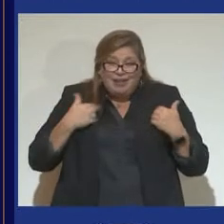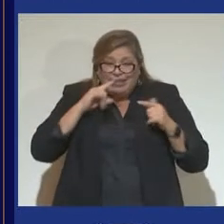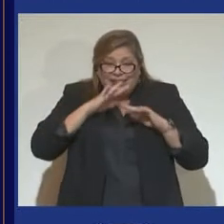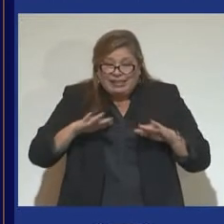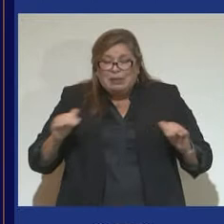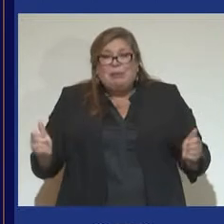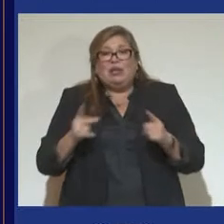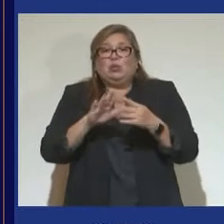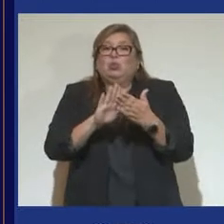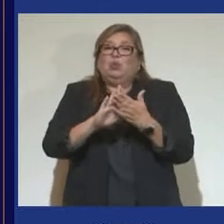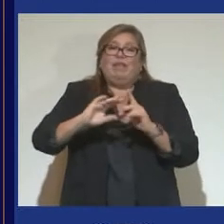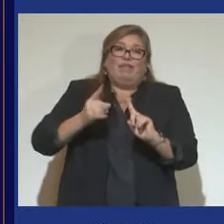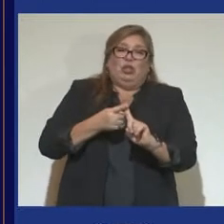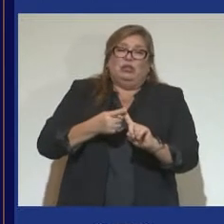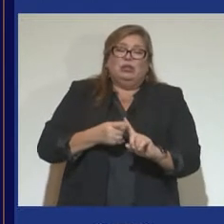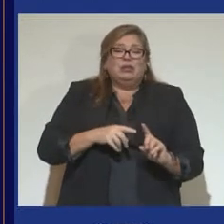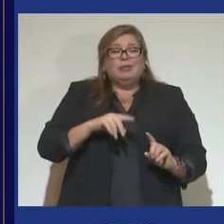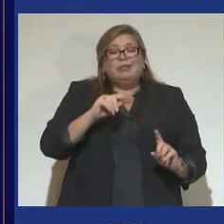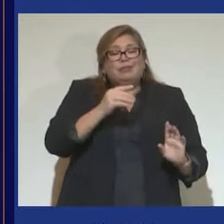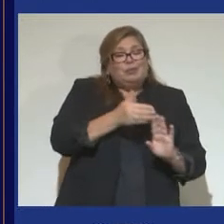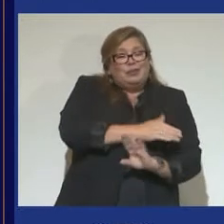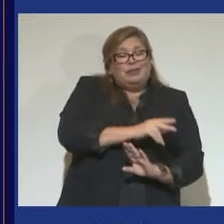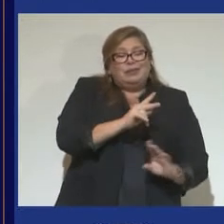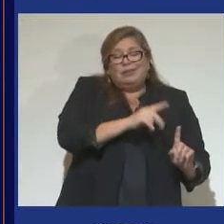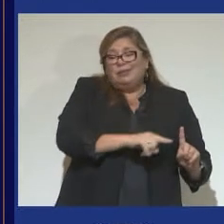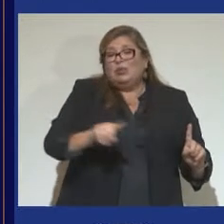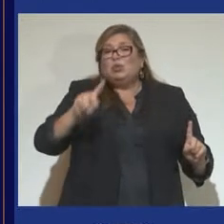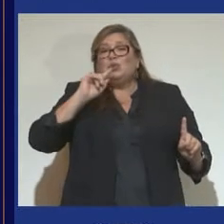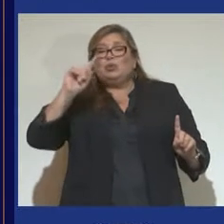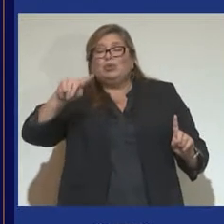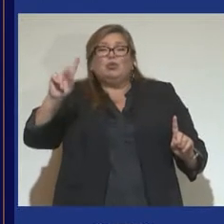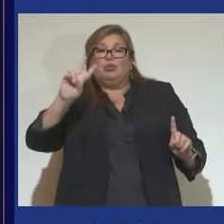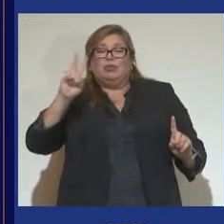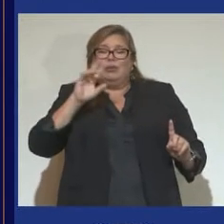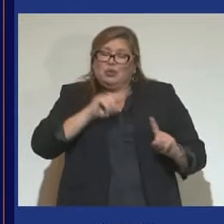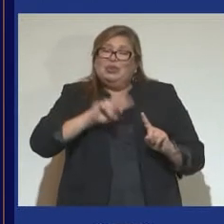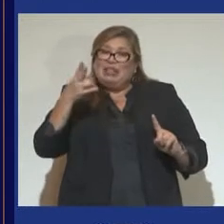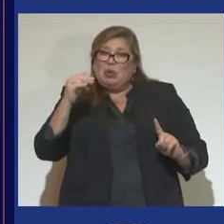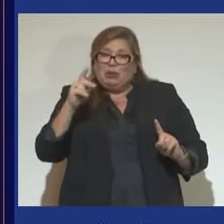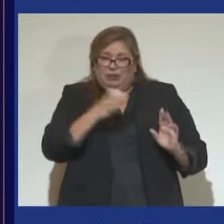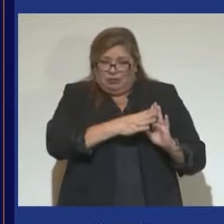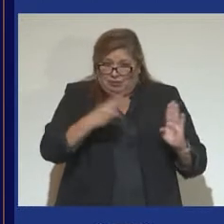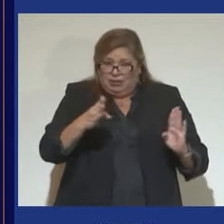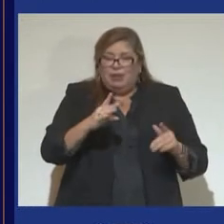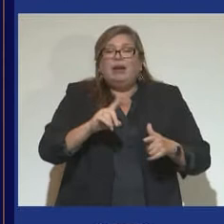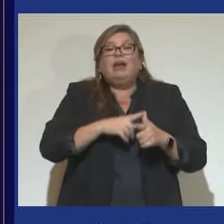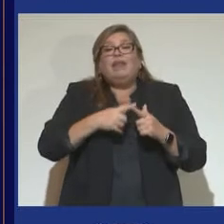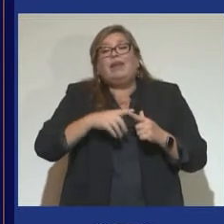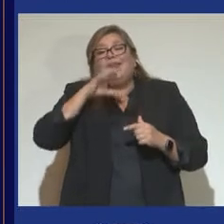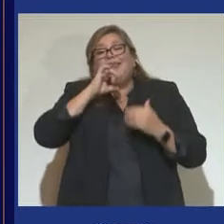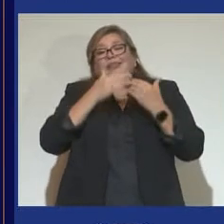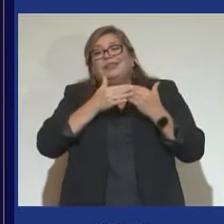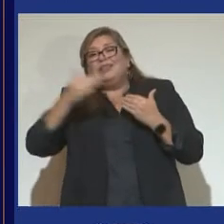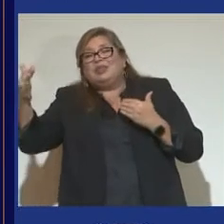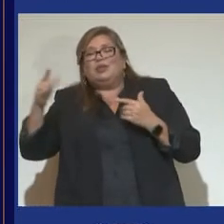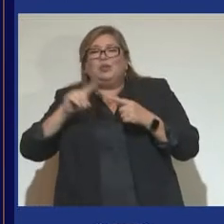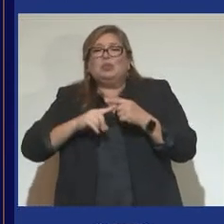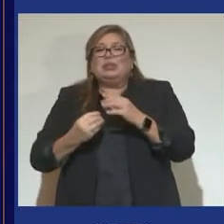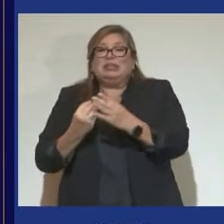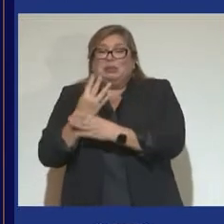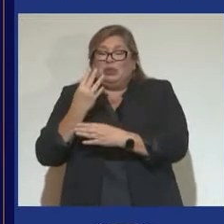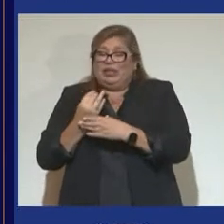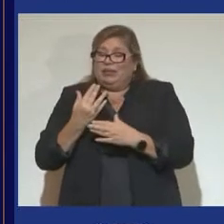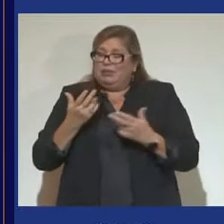que los jóvenes primero desde kindergarten hasta el segundo grado y después poco a poco ir subiendo a los diferentes